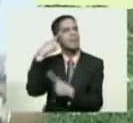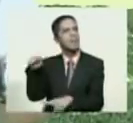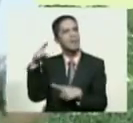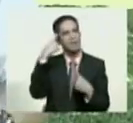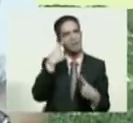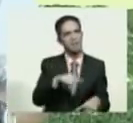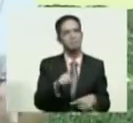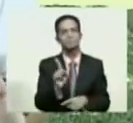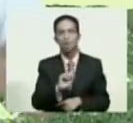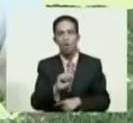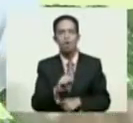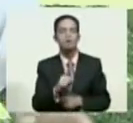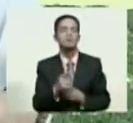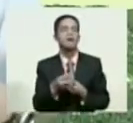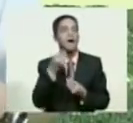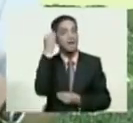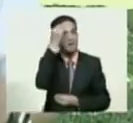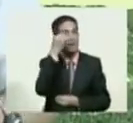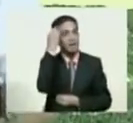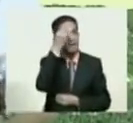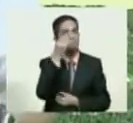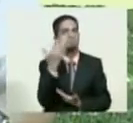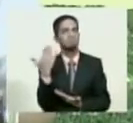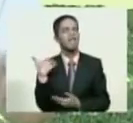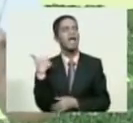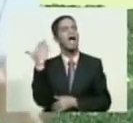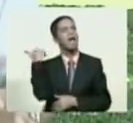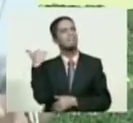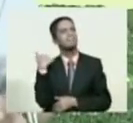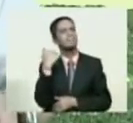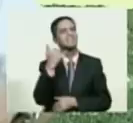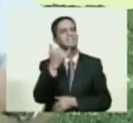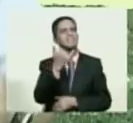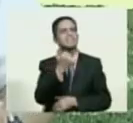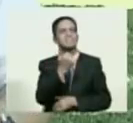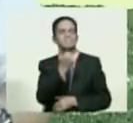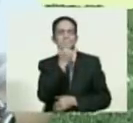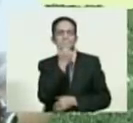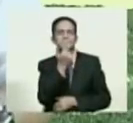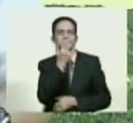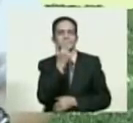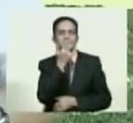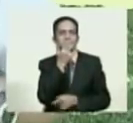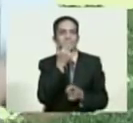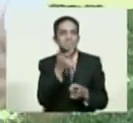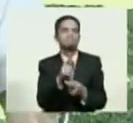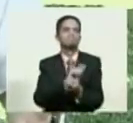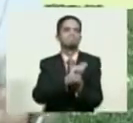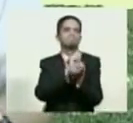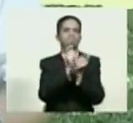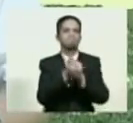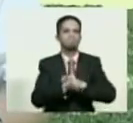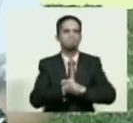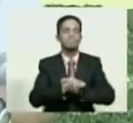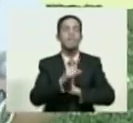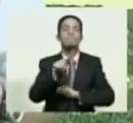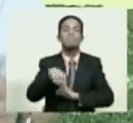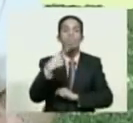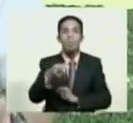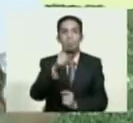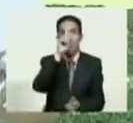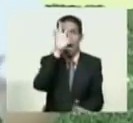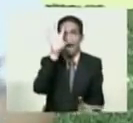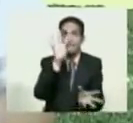y hacer reflexiones sobre los errores que ha cometido la izquierda en América Latina y el Caribe, y después del análisis, después